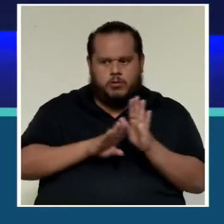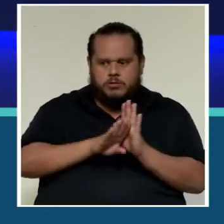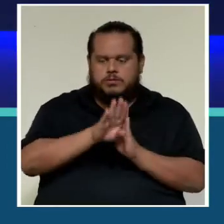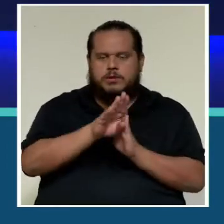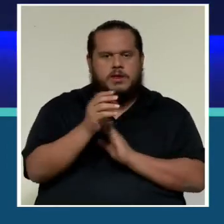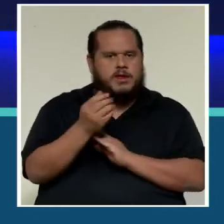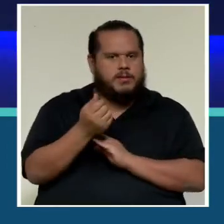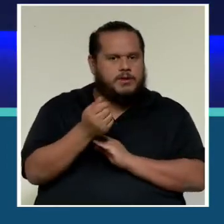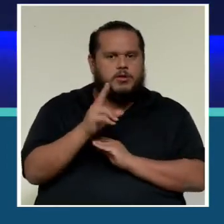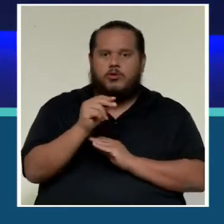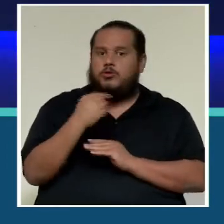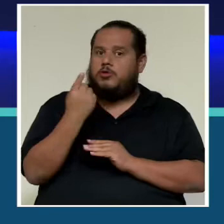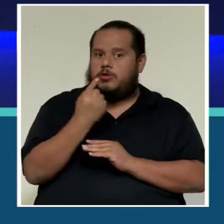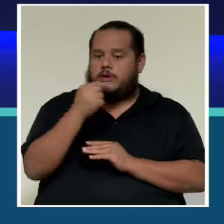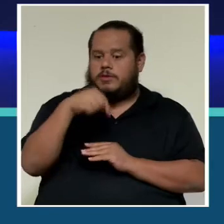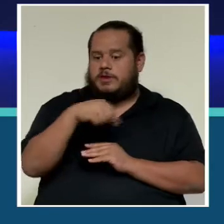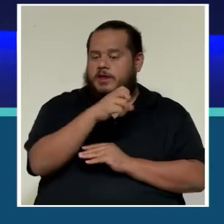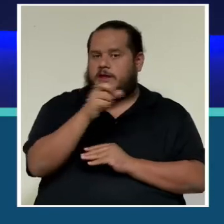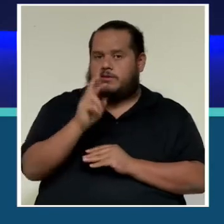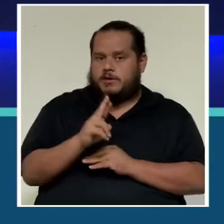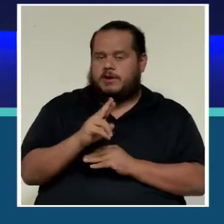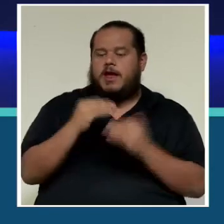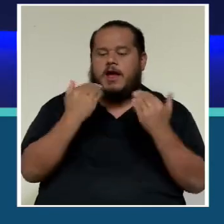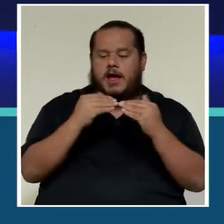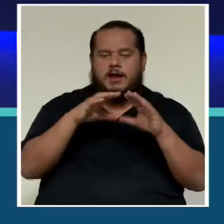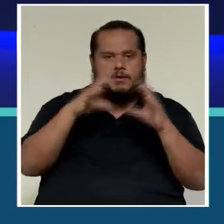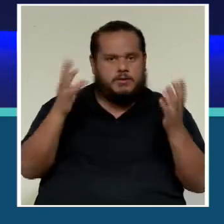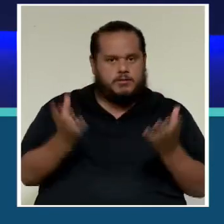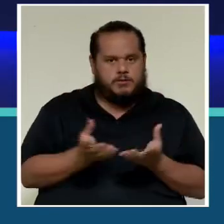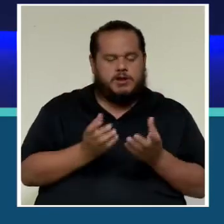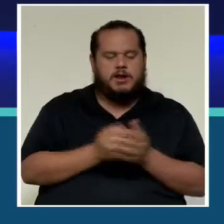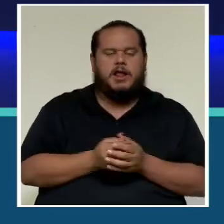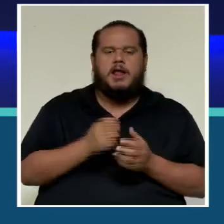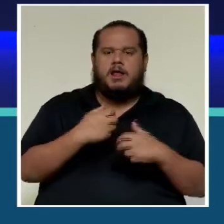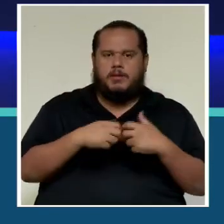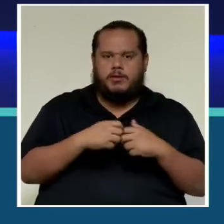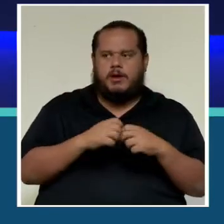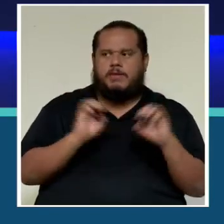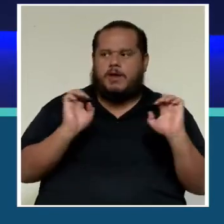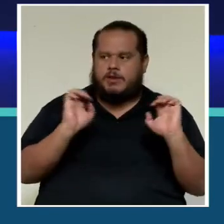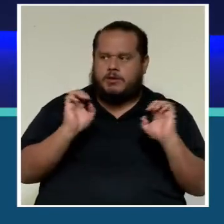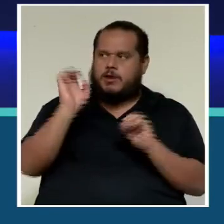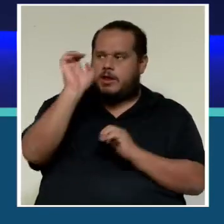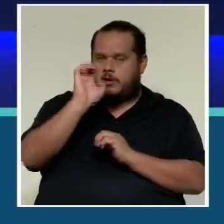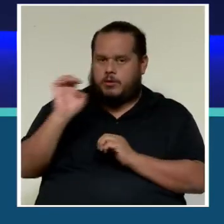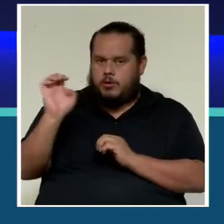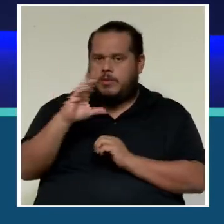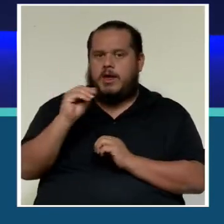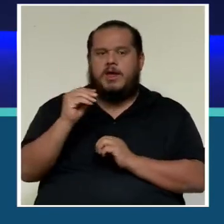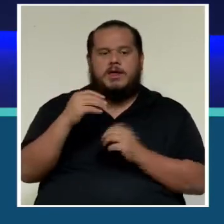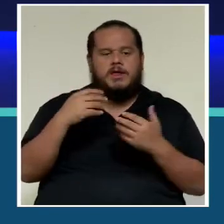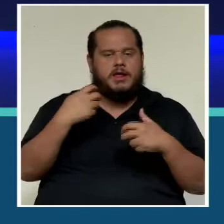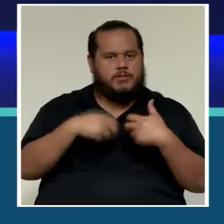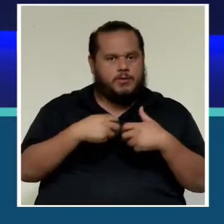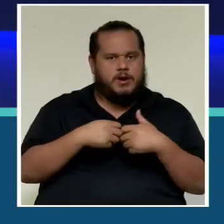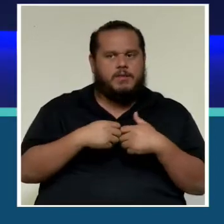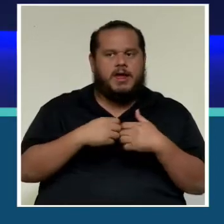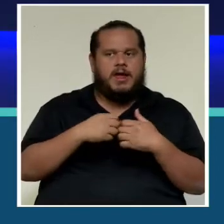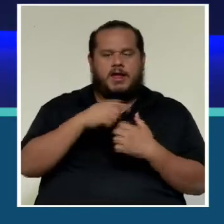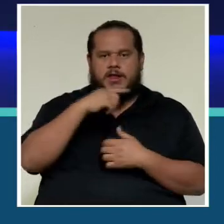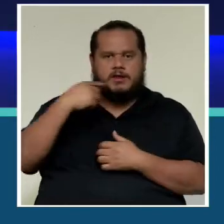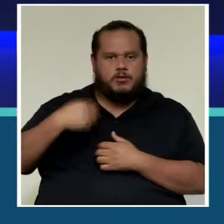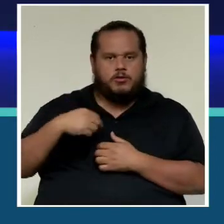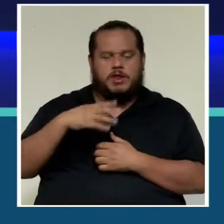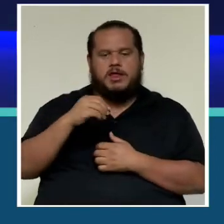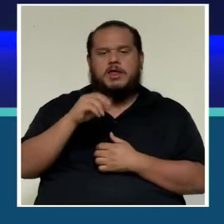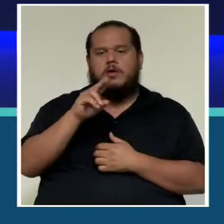se está viviendo solamente en Costa Rica, sino a nivel mundial. La crisis energética europea y el conflicto entre Rusia y Ucrania